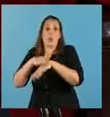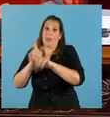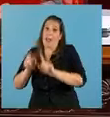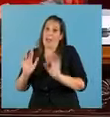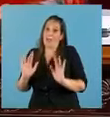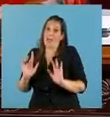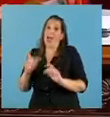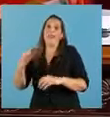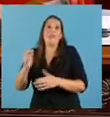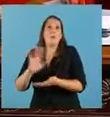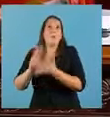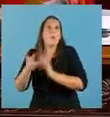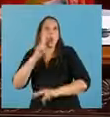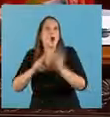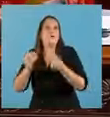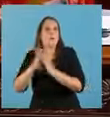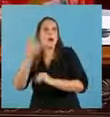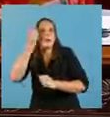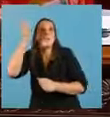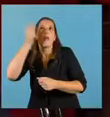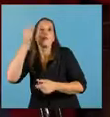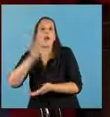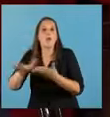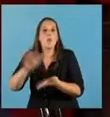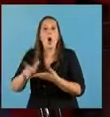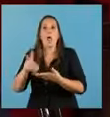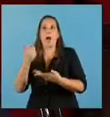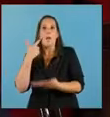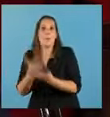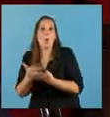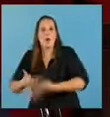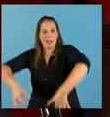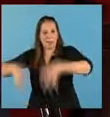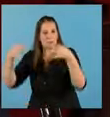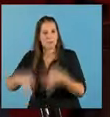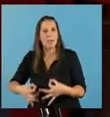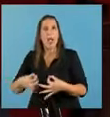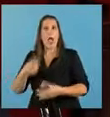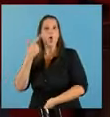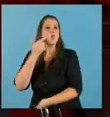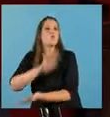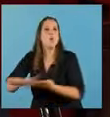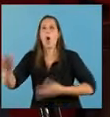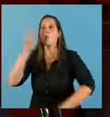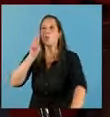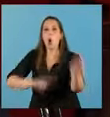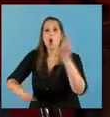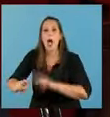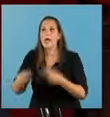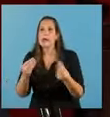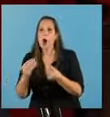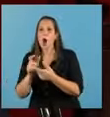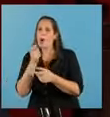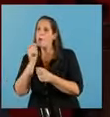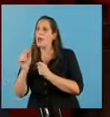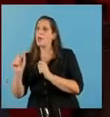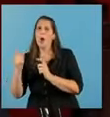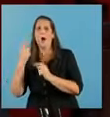Ser creativos, movilizar propuestas de excelencia, innovar, saber renunciar a miradas individuales cuando se